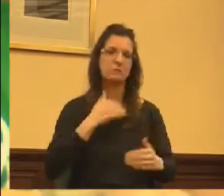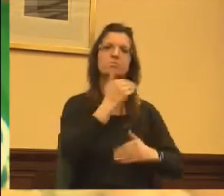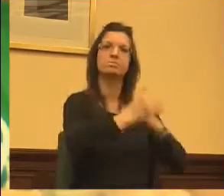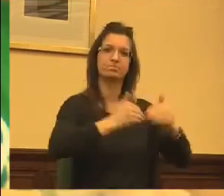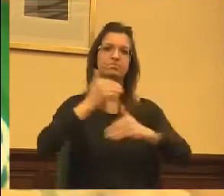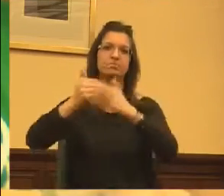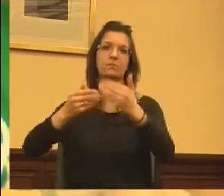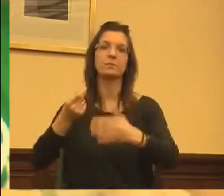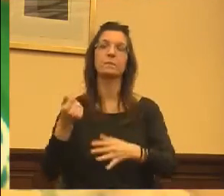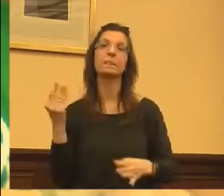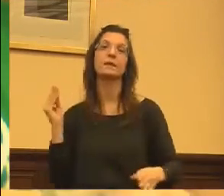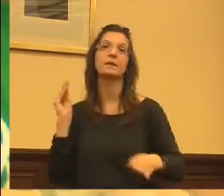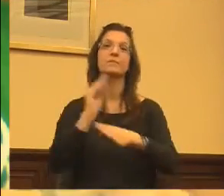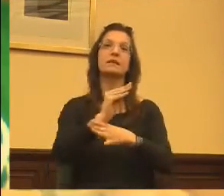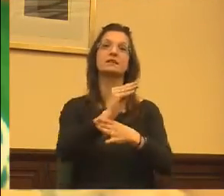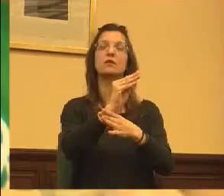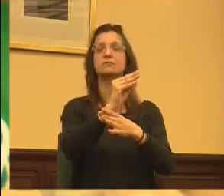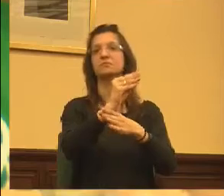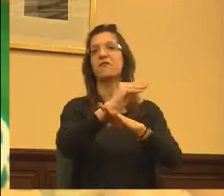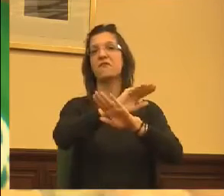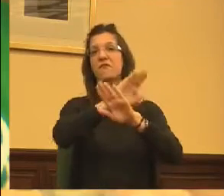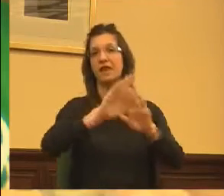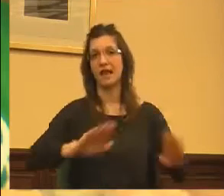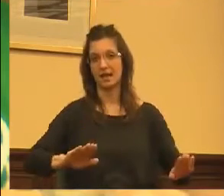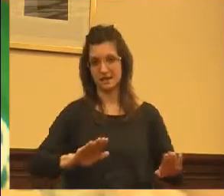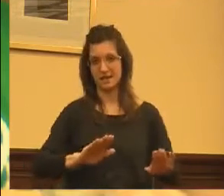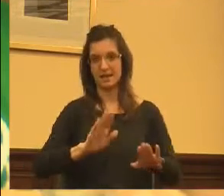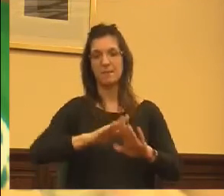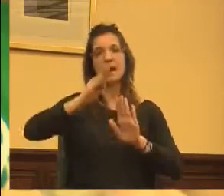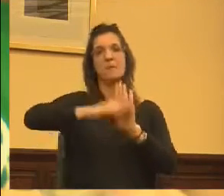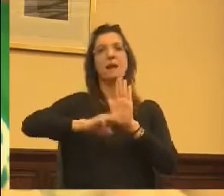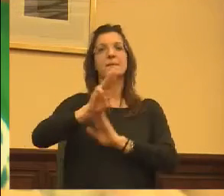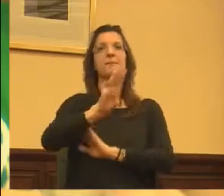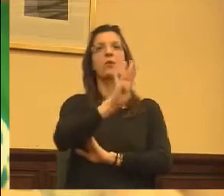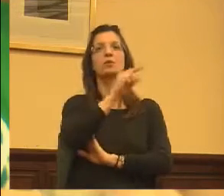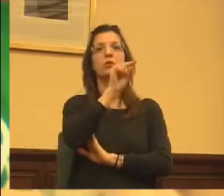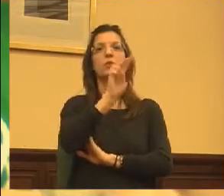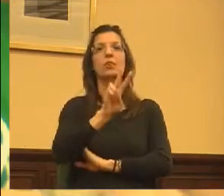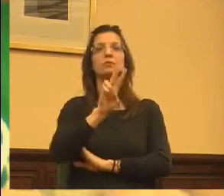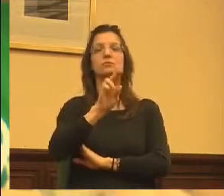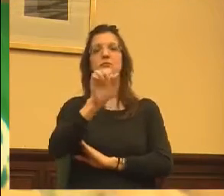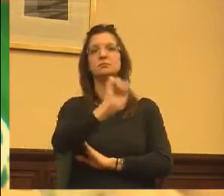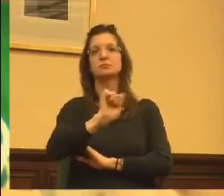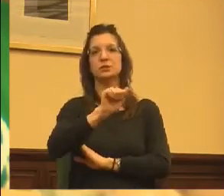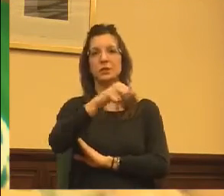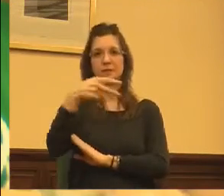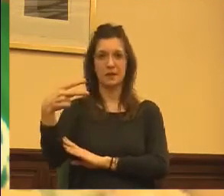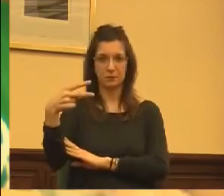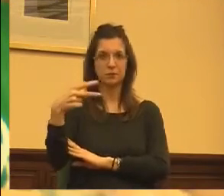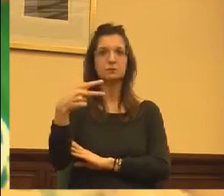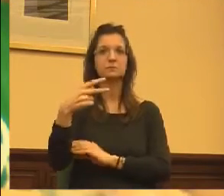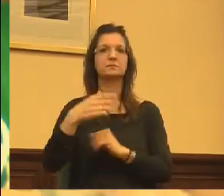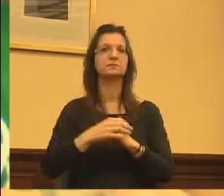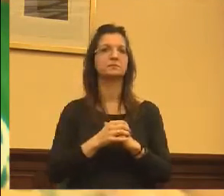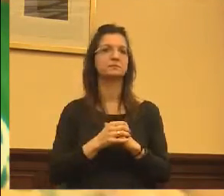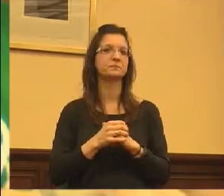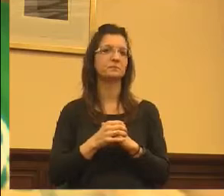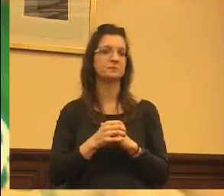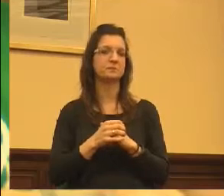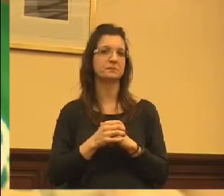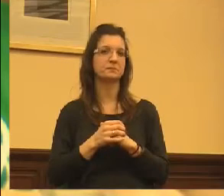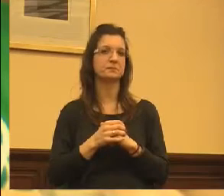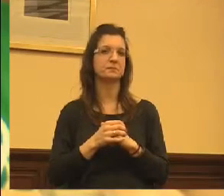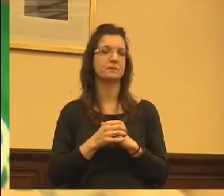Inversión final que se pretende ejecutar con cargo al Plan Prisma, 4,2 millones de euros, que con la parte ya más o